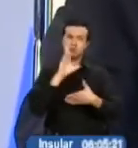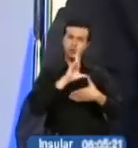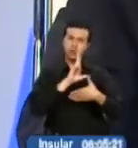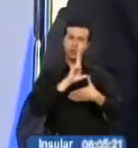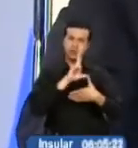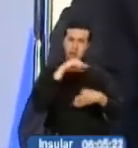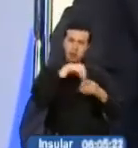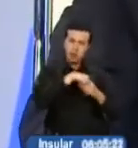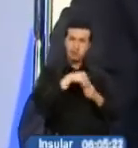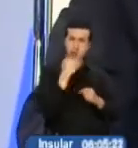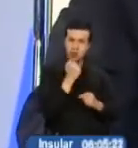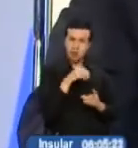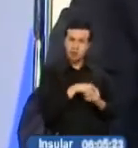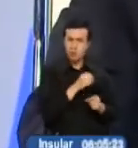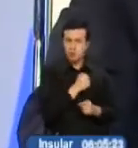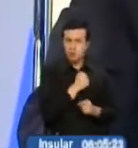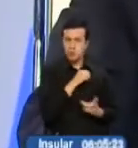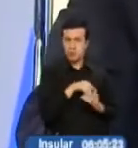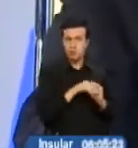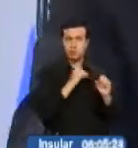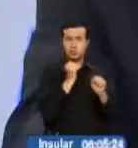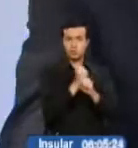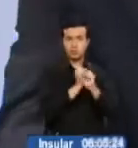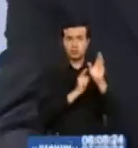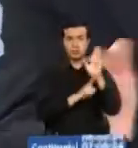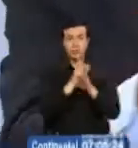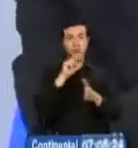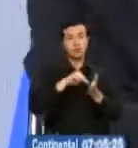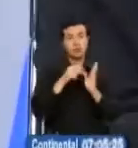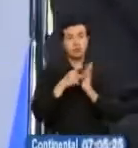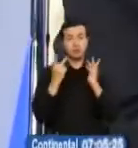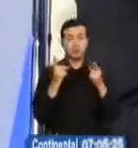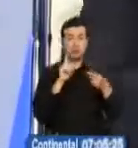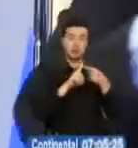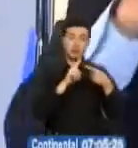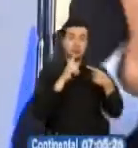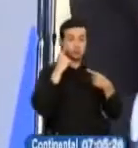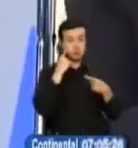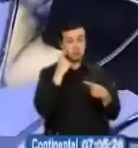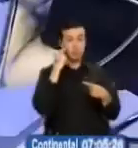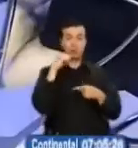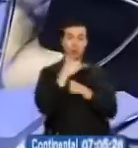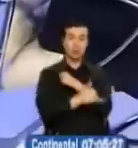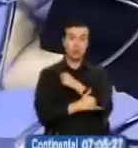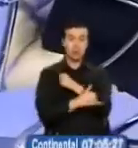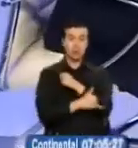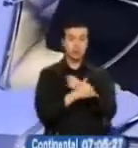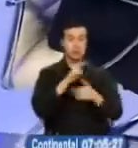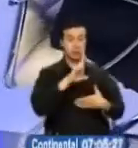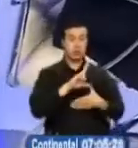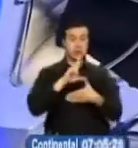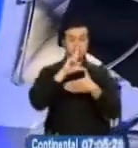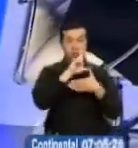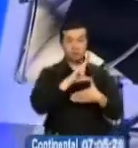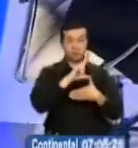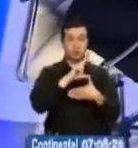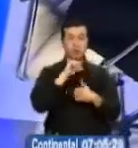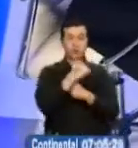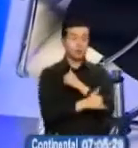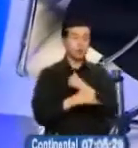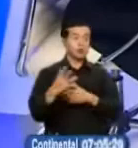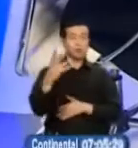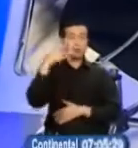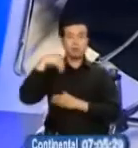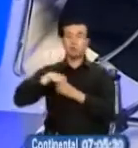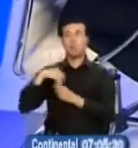tener esa liquidez para trabajar en el desarrollo. Es decir, por un lado vemos los países latinoamericanos, los paraísos fiscales,